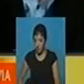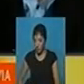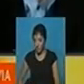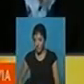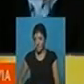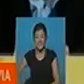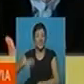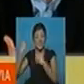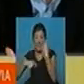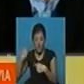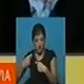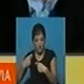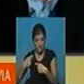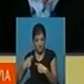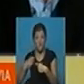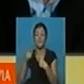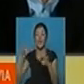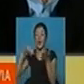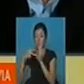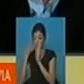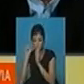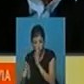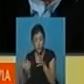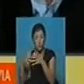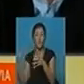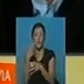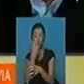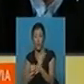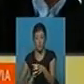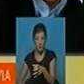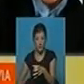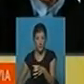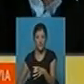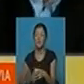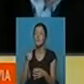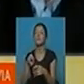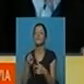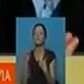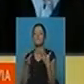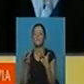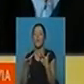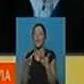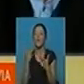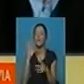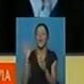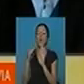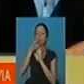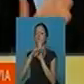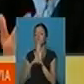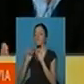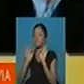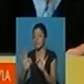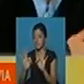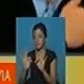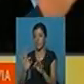al contrario. Y el gran problema de la oposición, que es el gran drama de la oposición en Bolivia, es que no tiene un programa, no hay un post-evismo claro, porque nadie